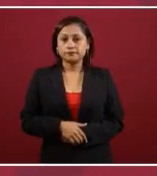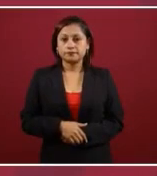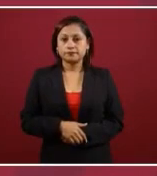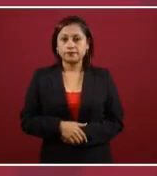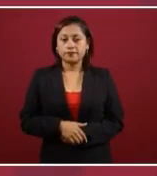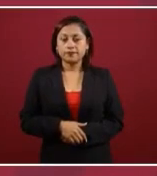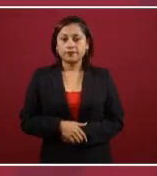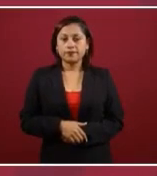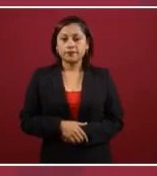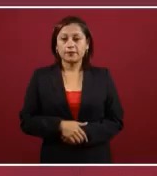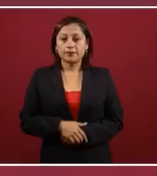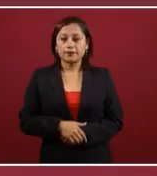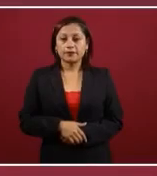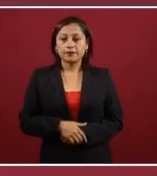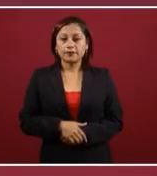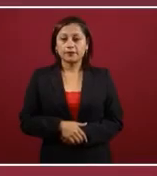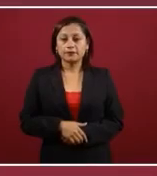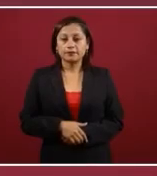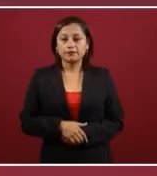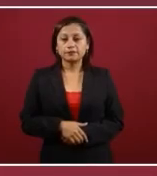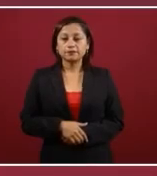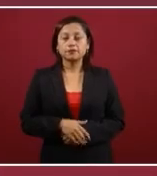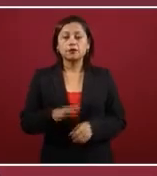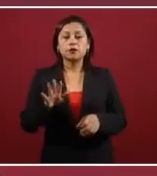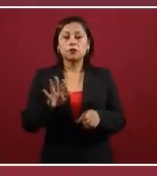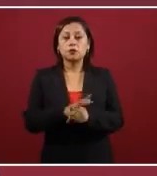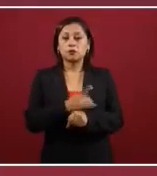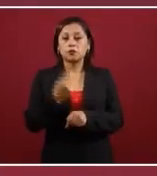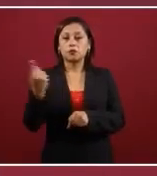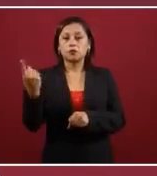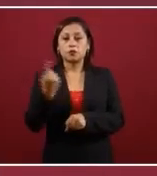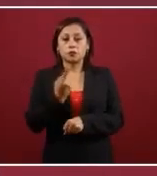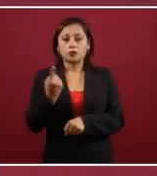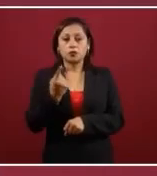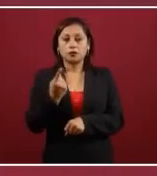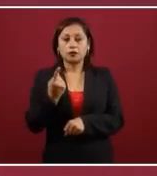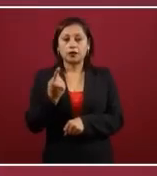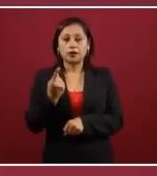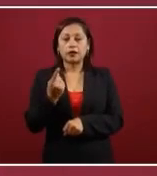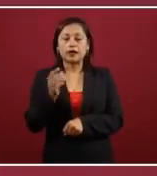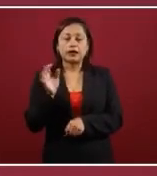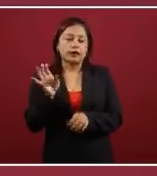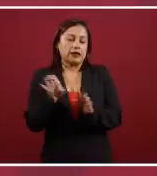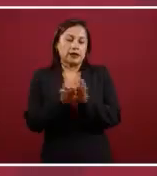si se da dinero a diestra y siniestra,